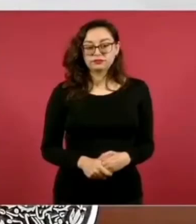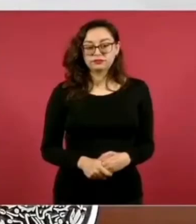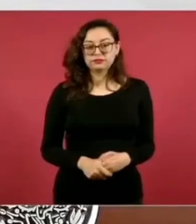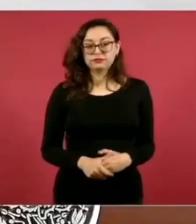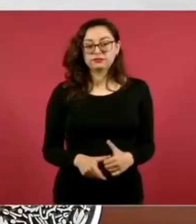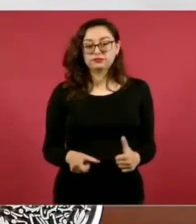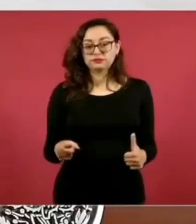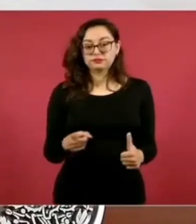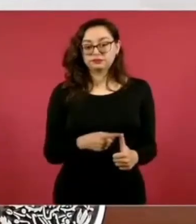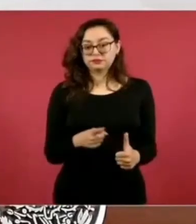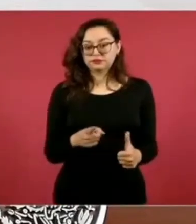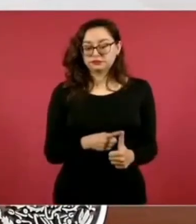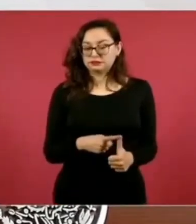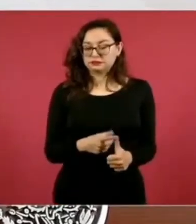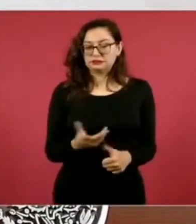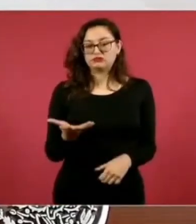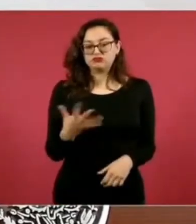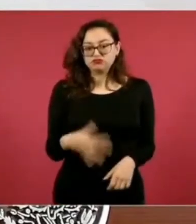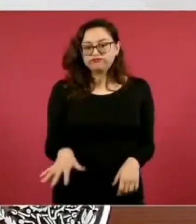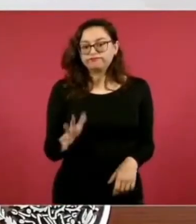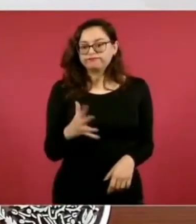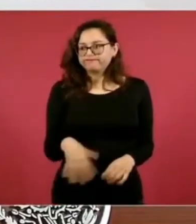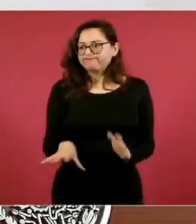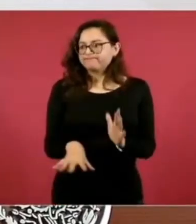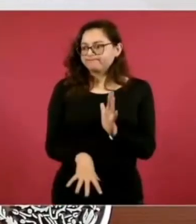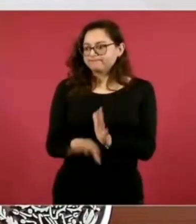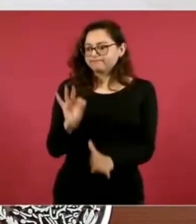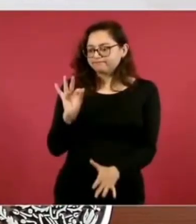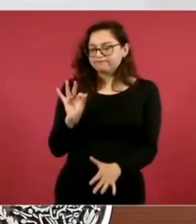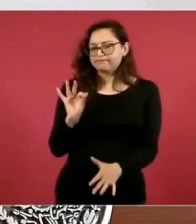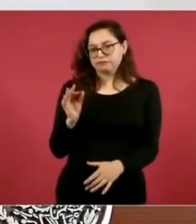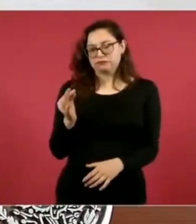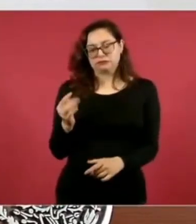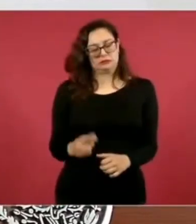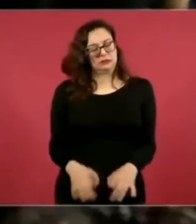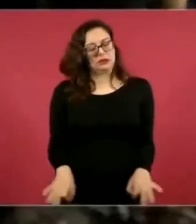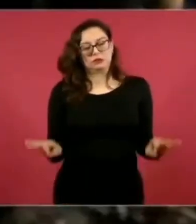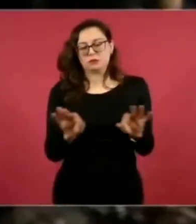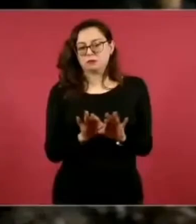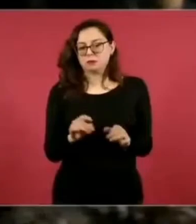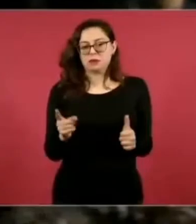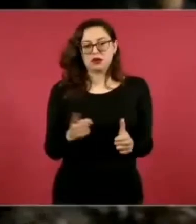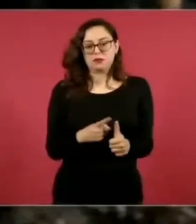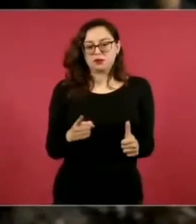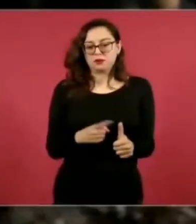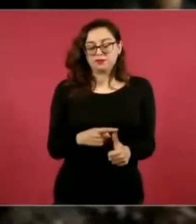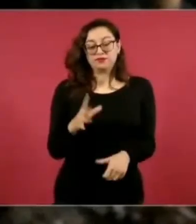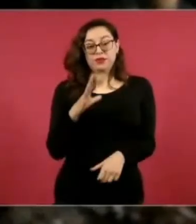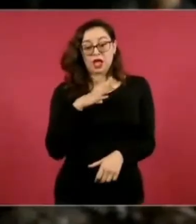procurar encontrarlo, ¿no? Porque está desaparecido, son 2.